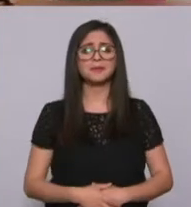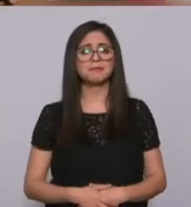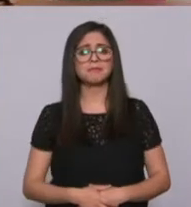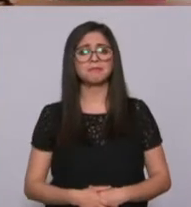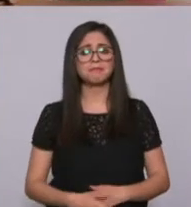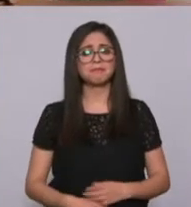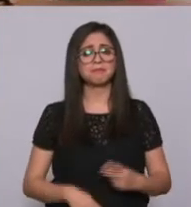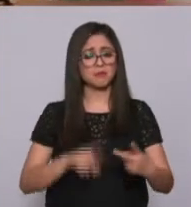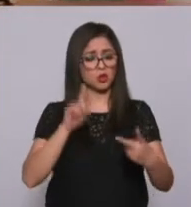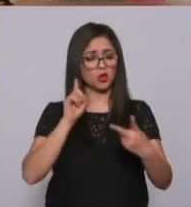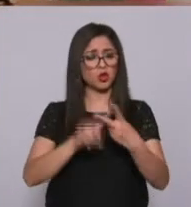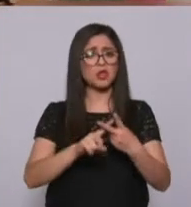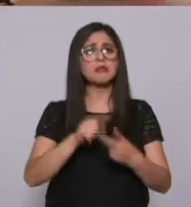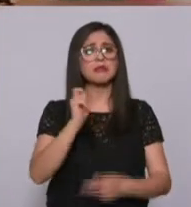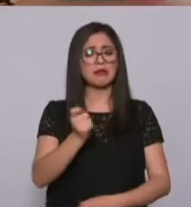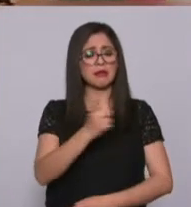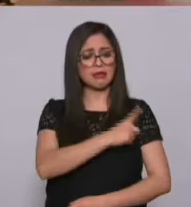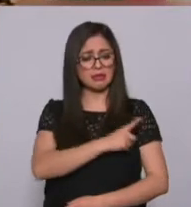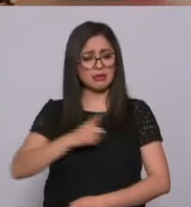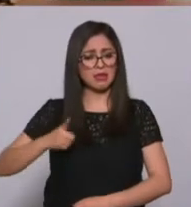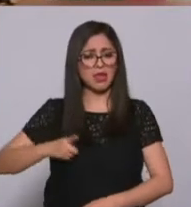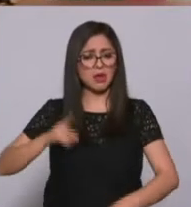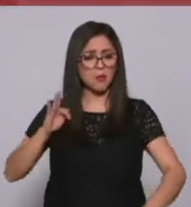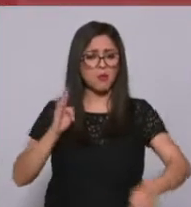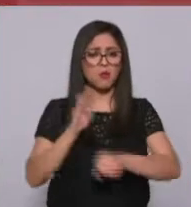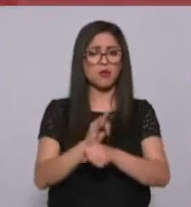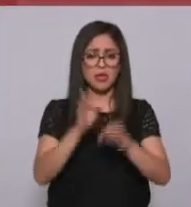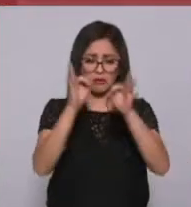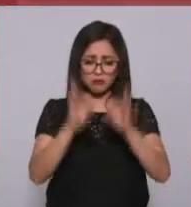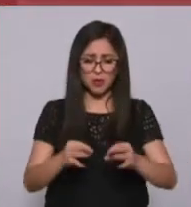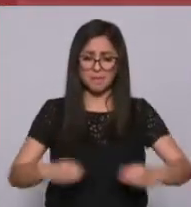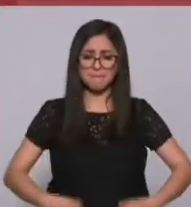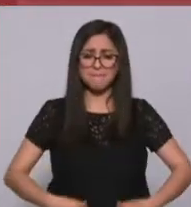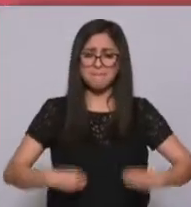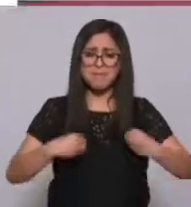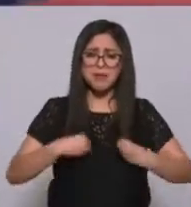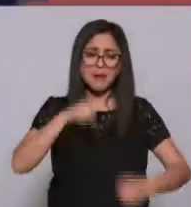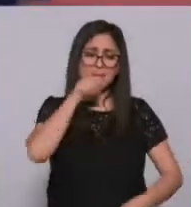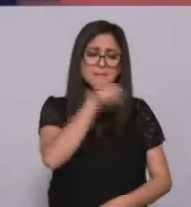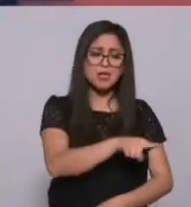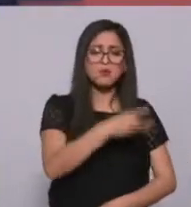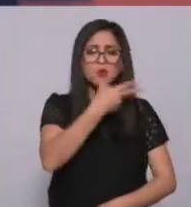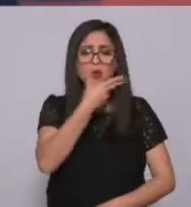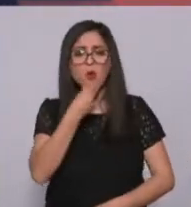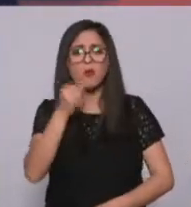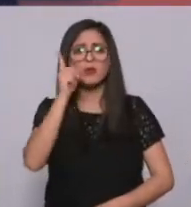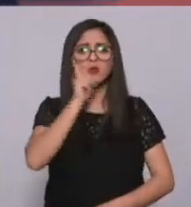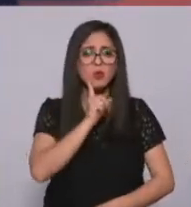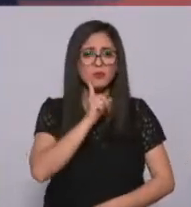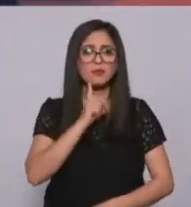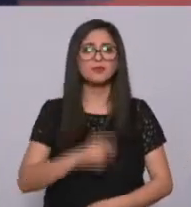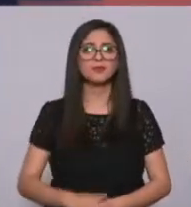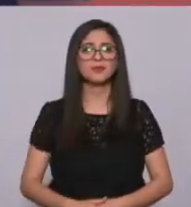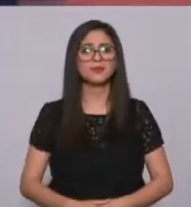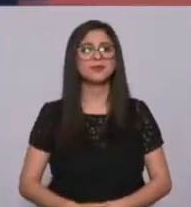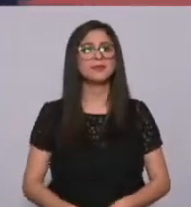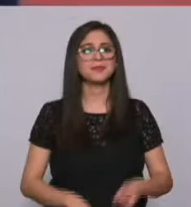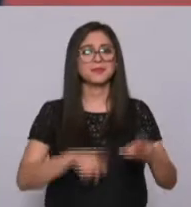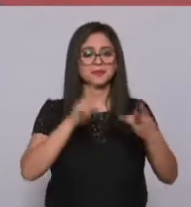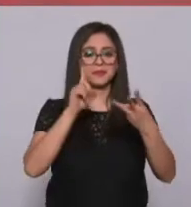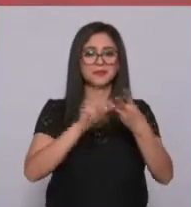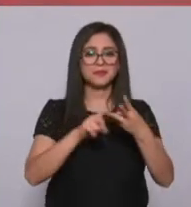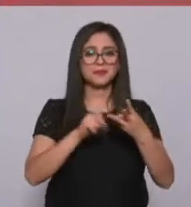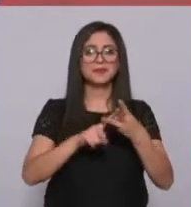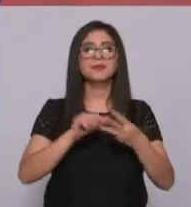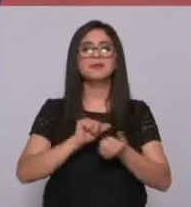se debe proteger la vida de hombres y de mujeres. 3, es una